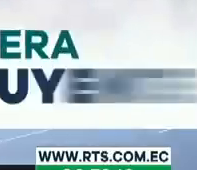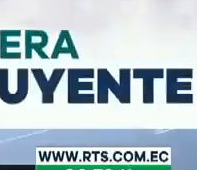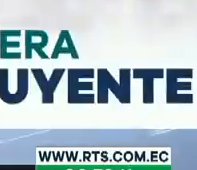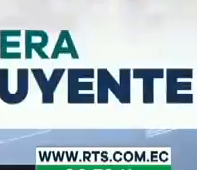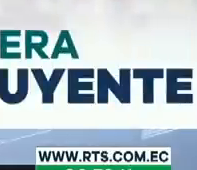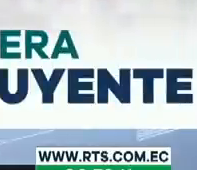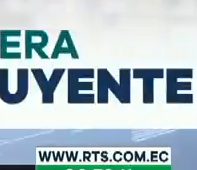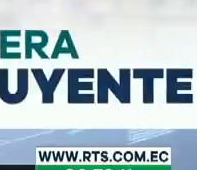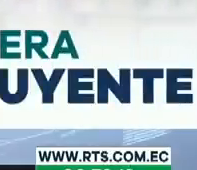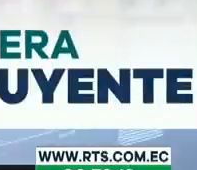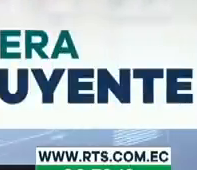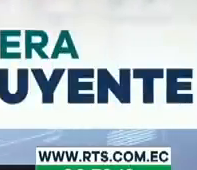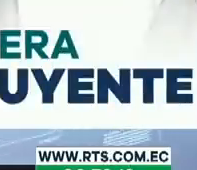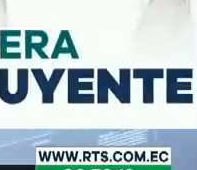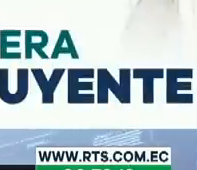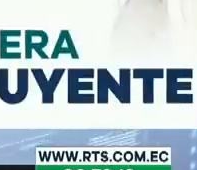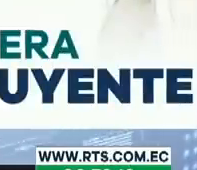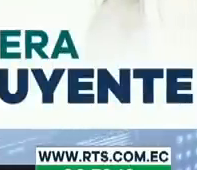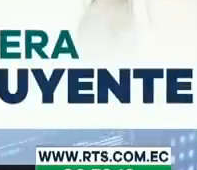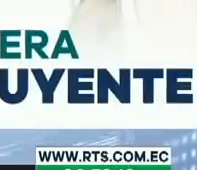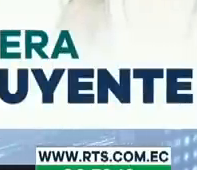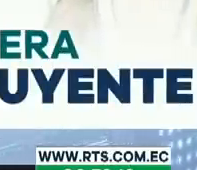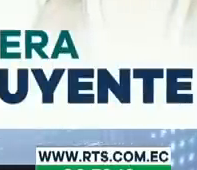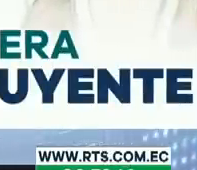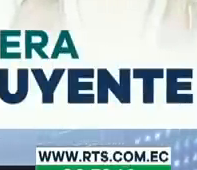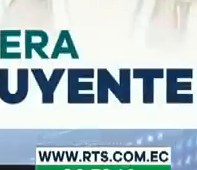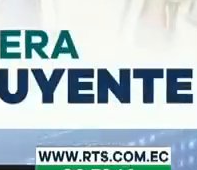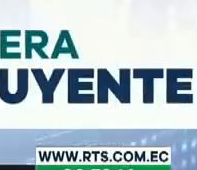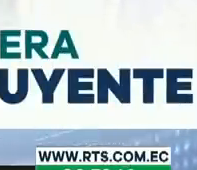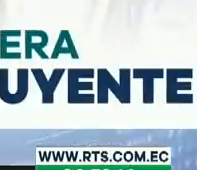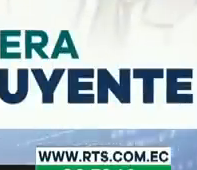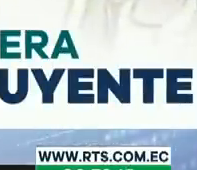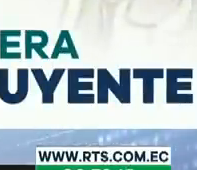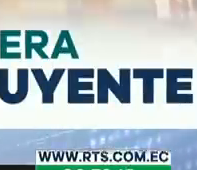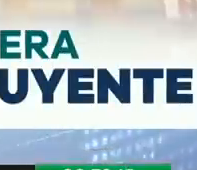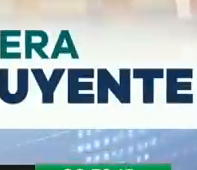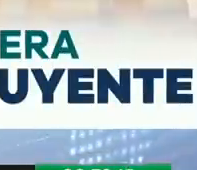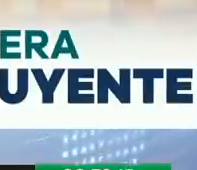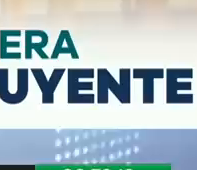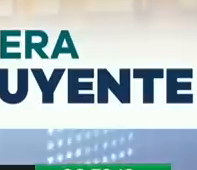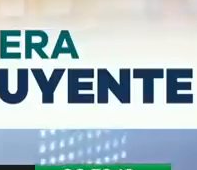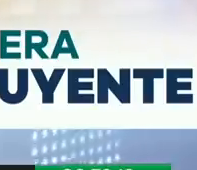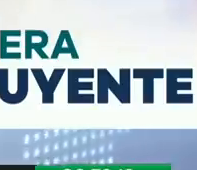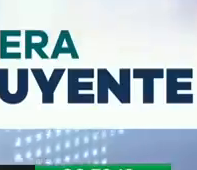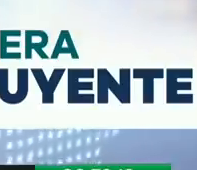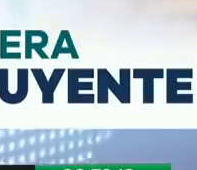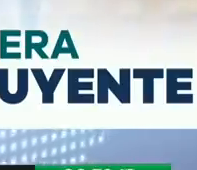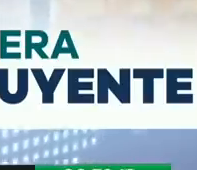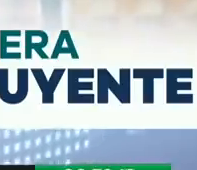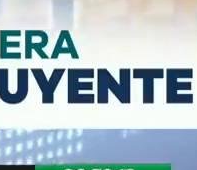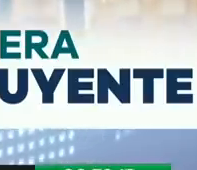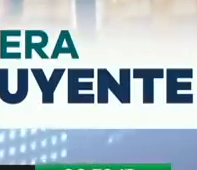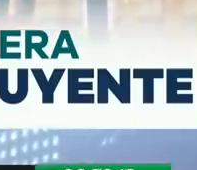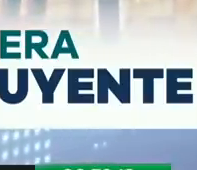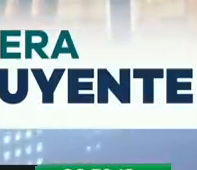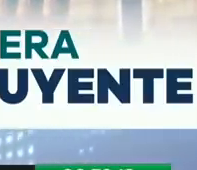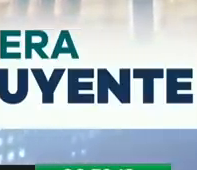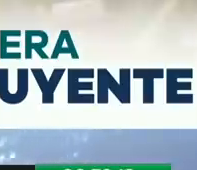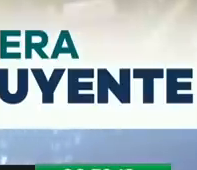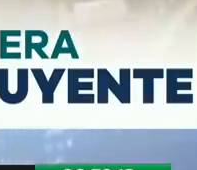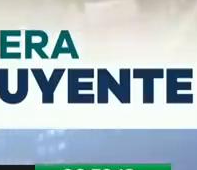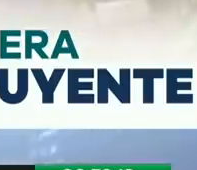para preparar el proyecto de constitución política que daría nacimiento legal al nuevo Estado del